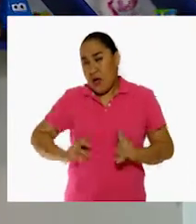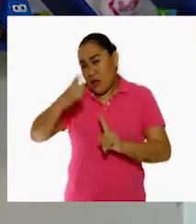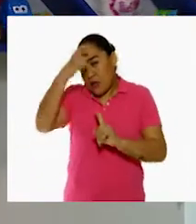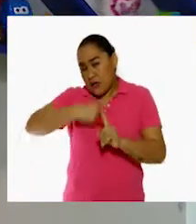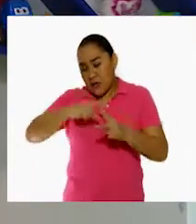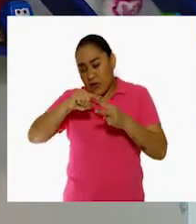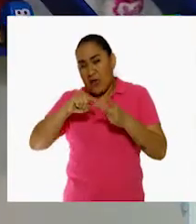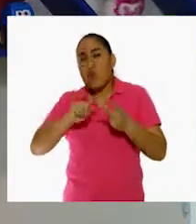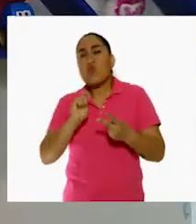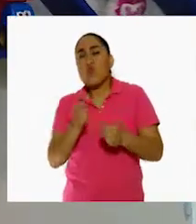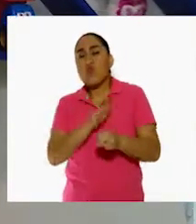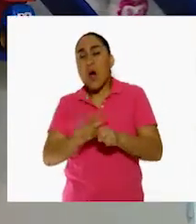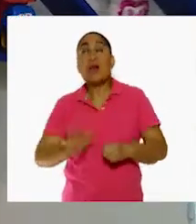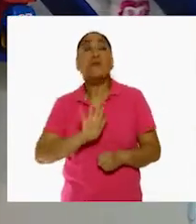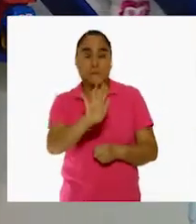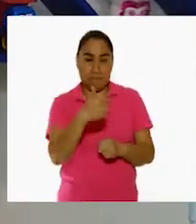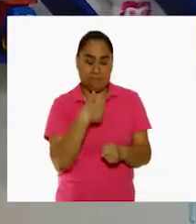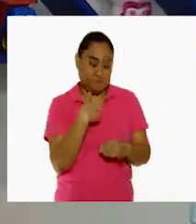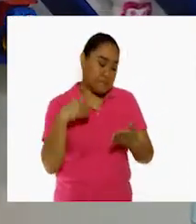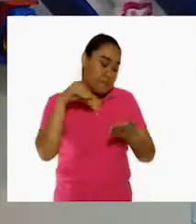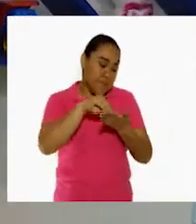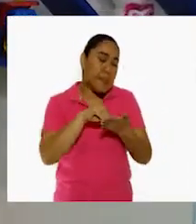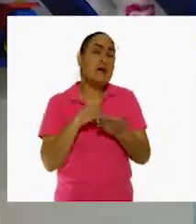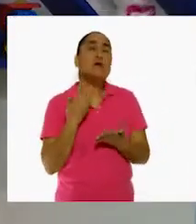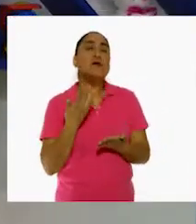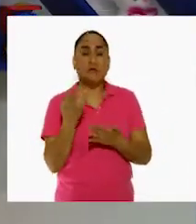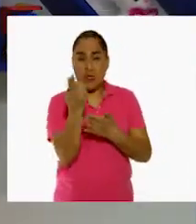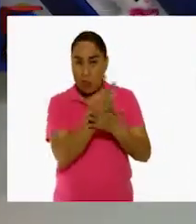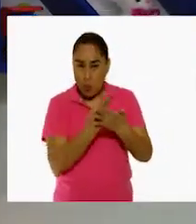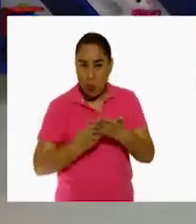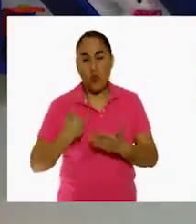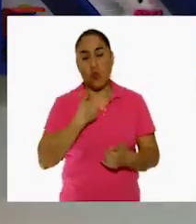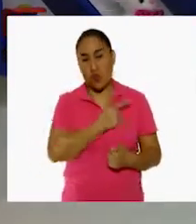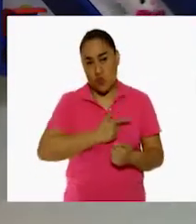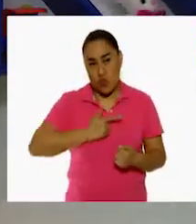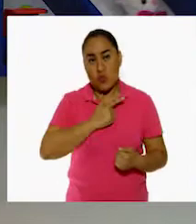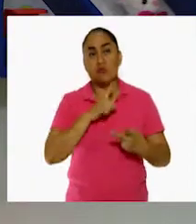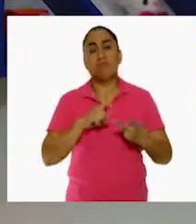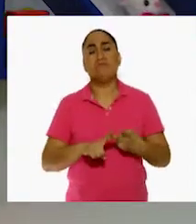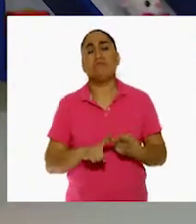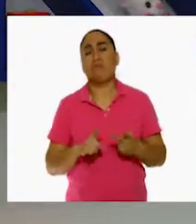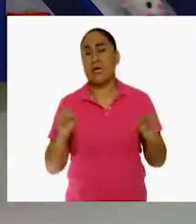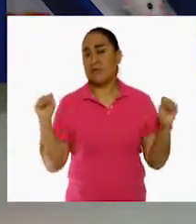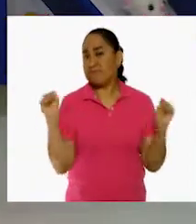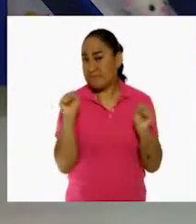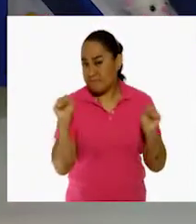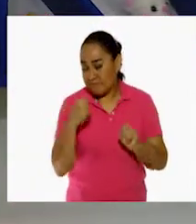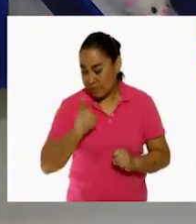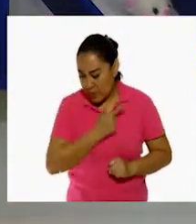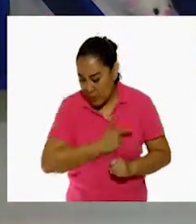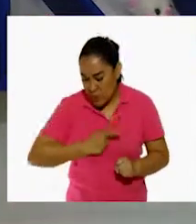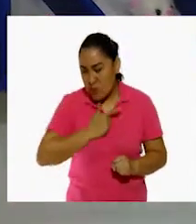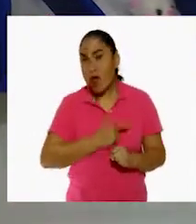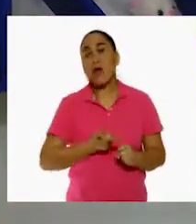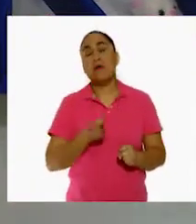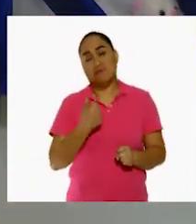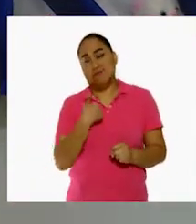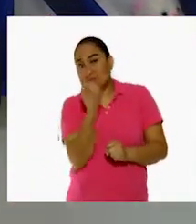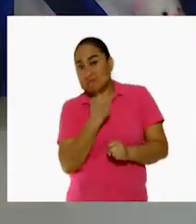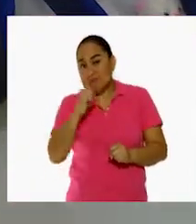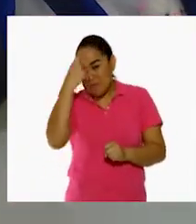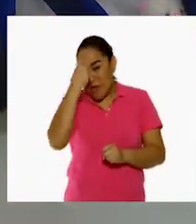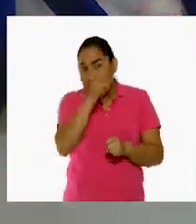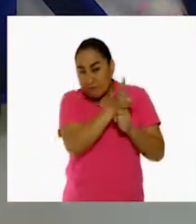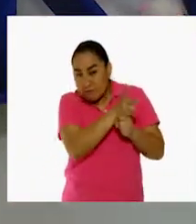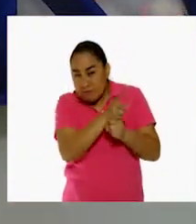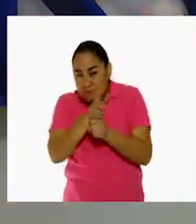que también, mira, me gusta mucho dibujar, que me gusta mucho correr, soy bueno para filmar, también le puse mi nombre, me